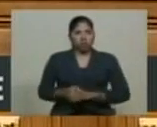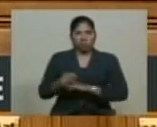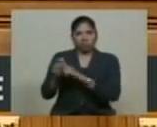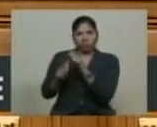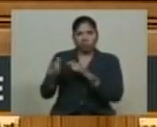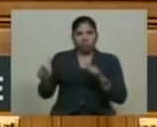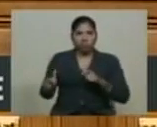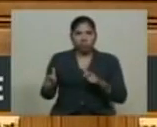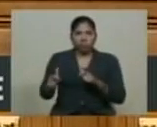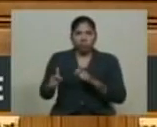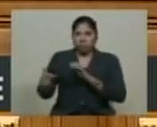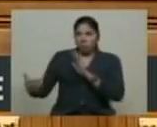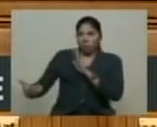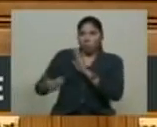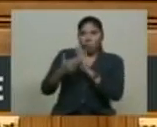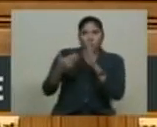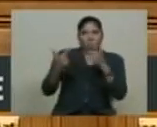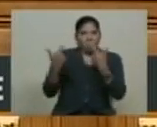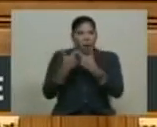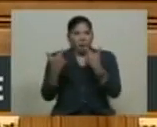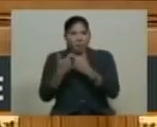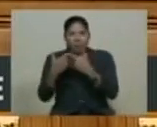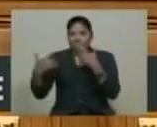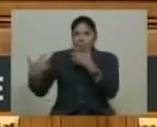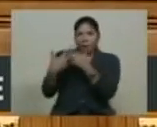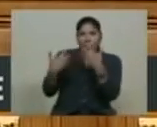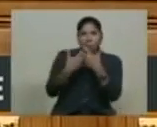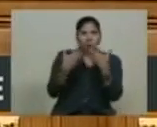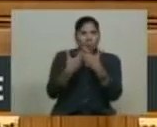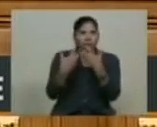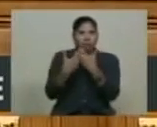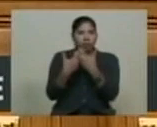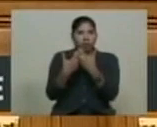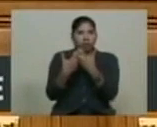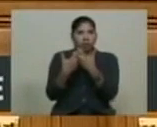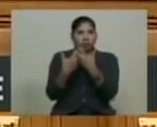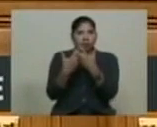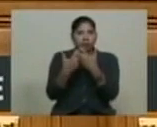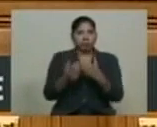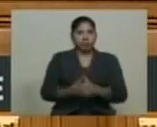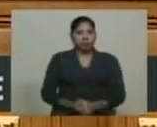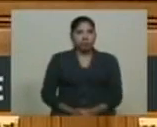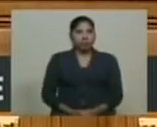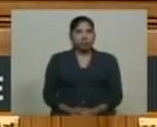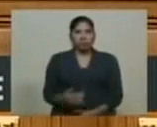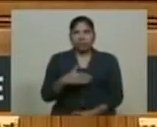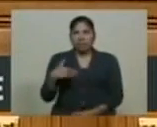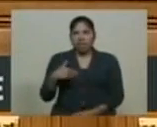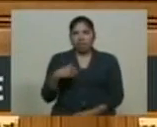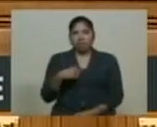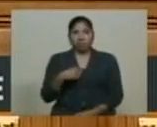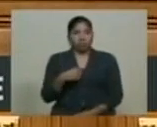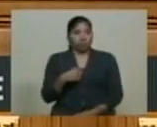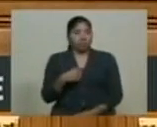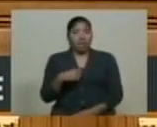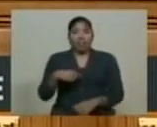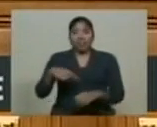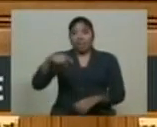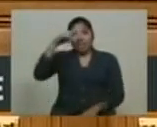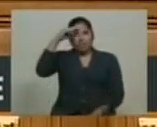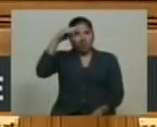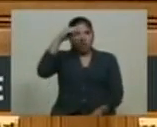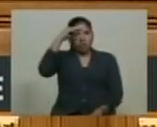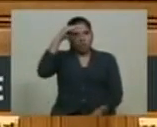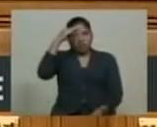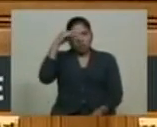amotinarnos unos contra otros y se procura desacreditarnos entre todas las naciones del mundo, implorando